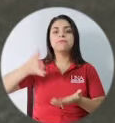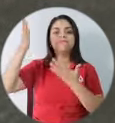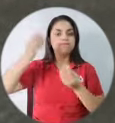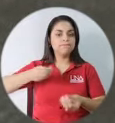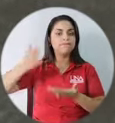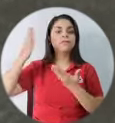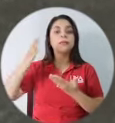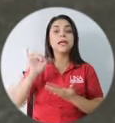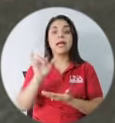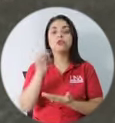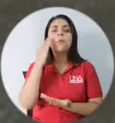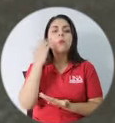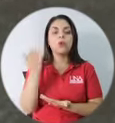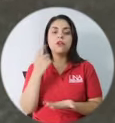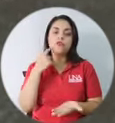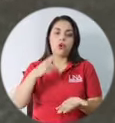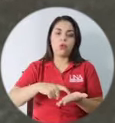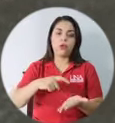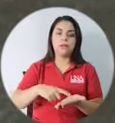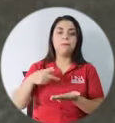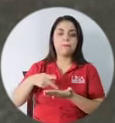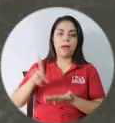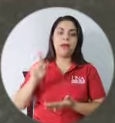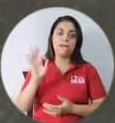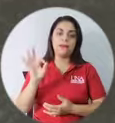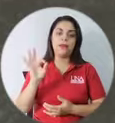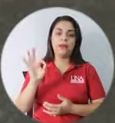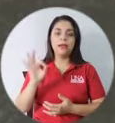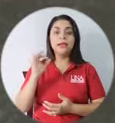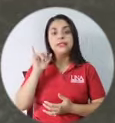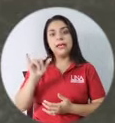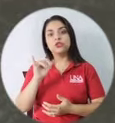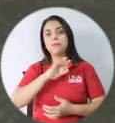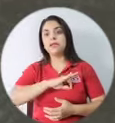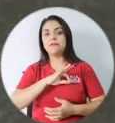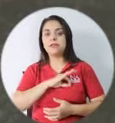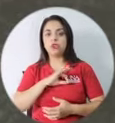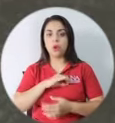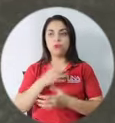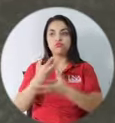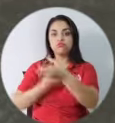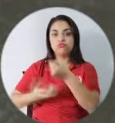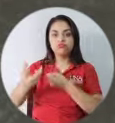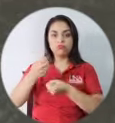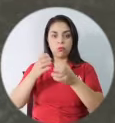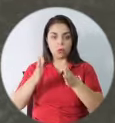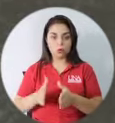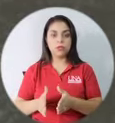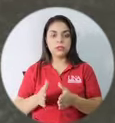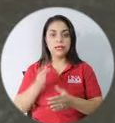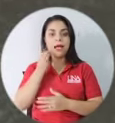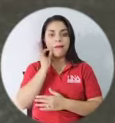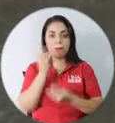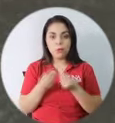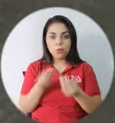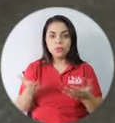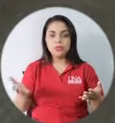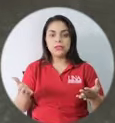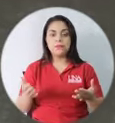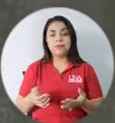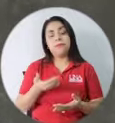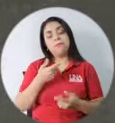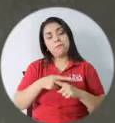nos lo reconocen y nos lo pagan muy bien. Esto beneficia mucho a los productores. Claro, nos hace muy felices que el buen café también se quede aquí para que